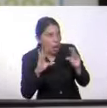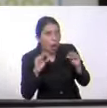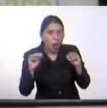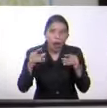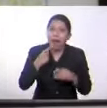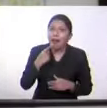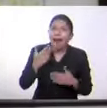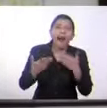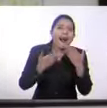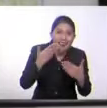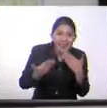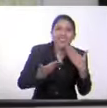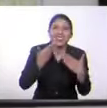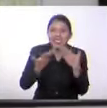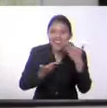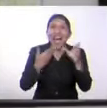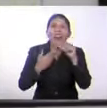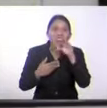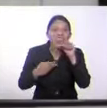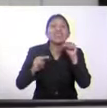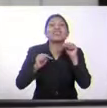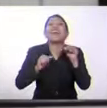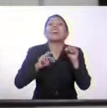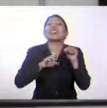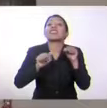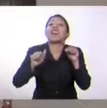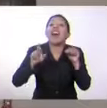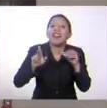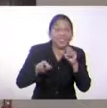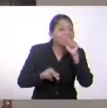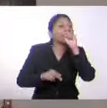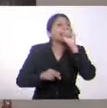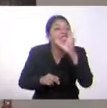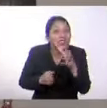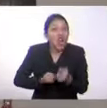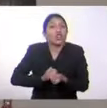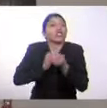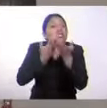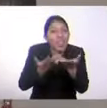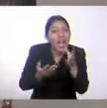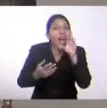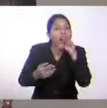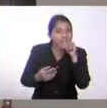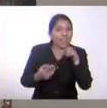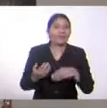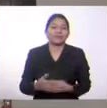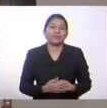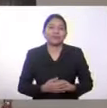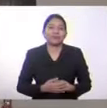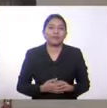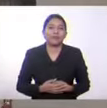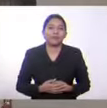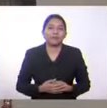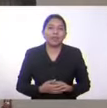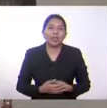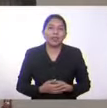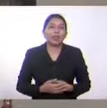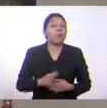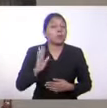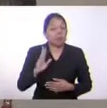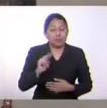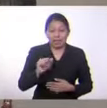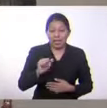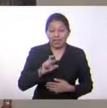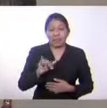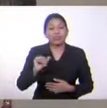eso somos seres que estamos narrando constantemente. Aunque la narración puede muchas veces asociarse solo con los